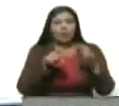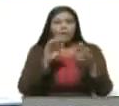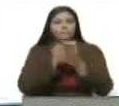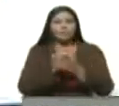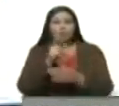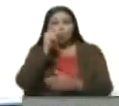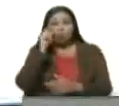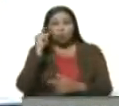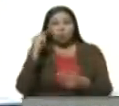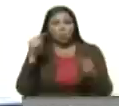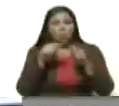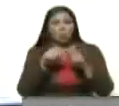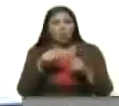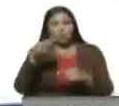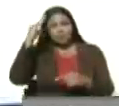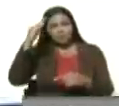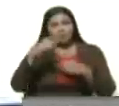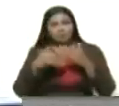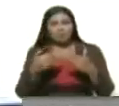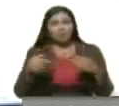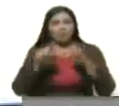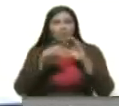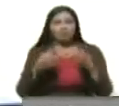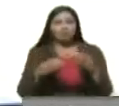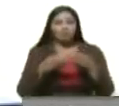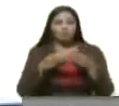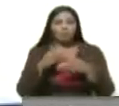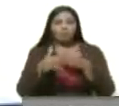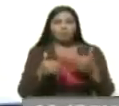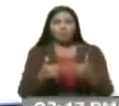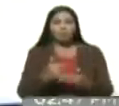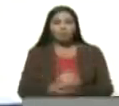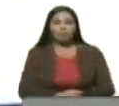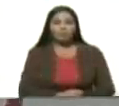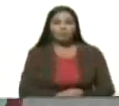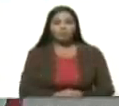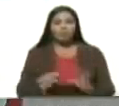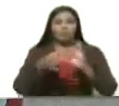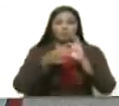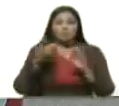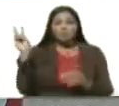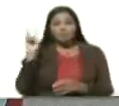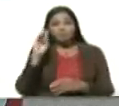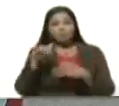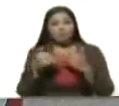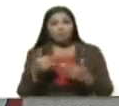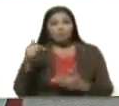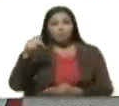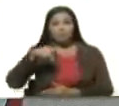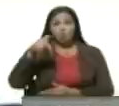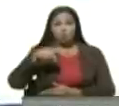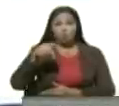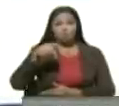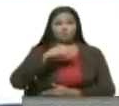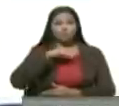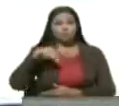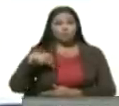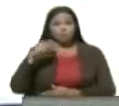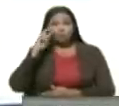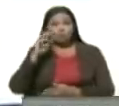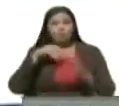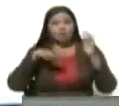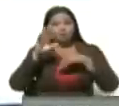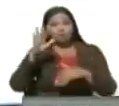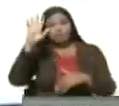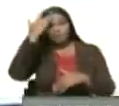compañeras militantes del Partido Socialista Unido de Venezuela. Hoy, 14